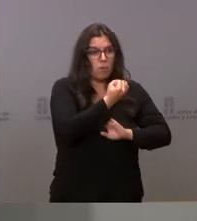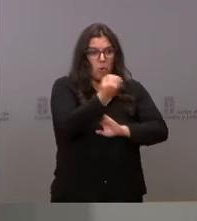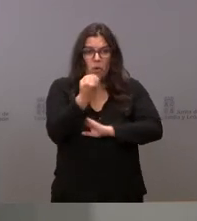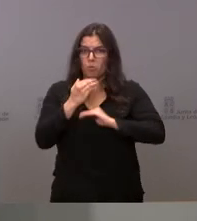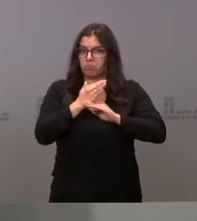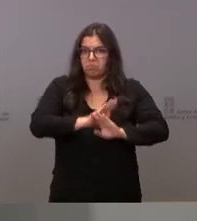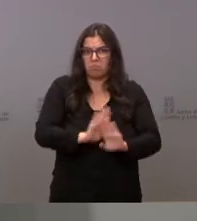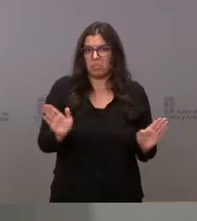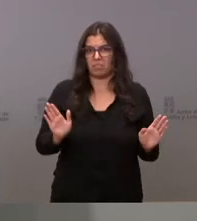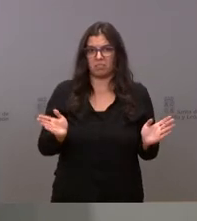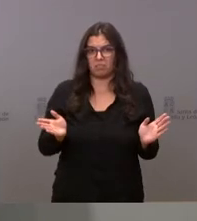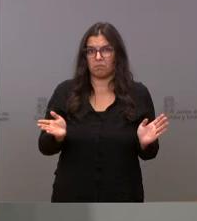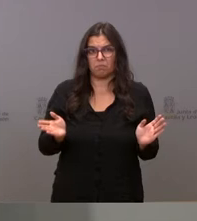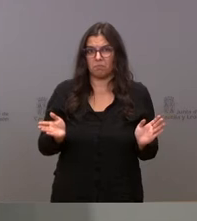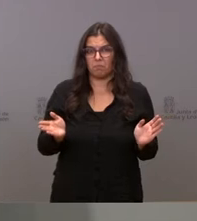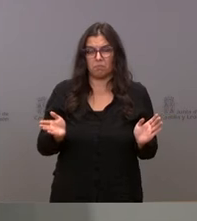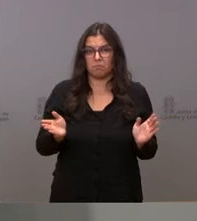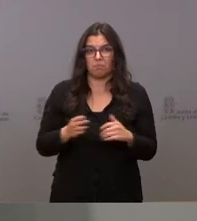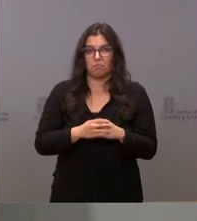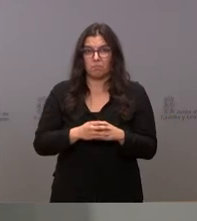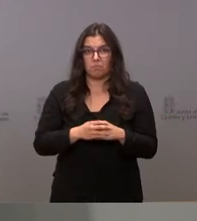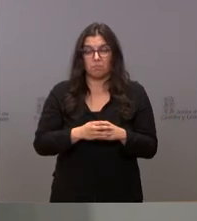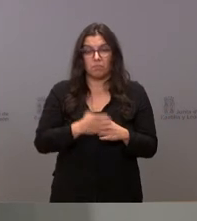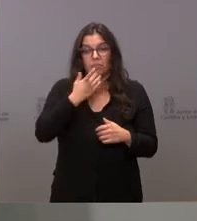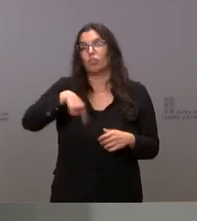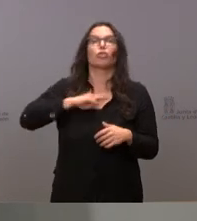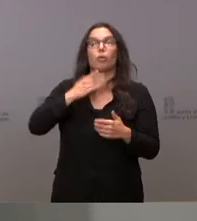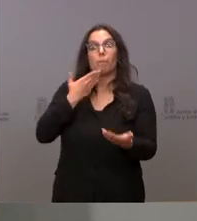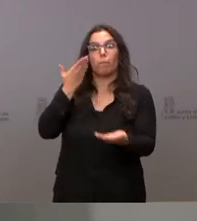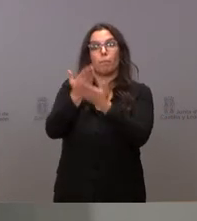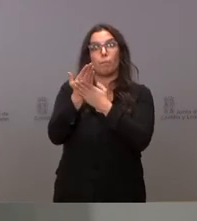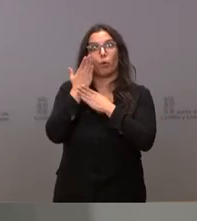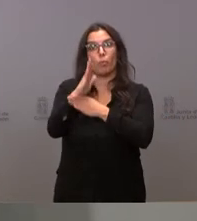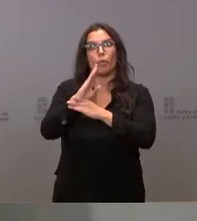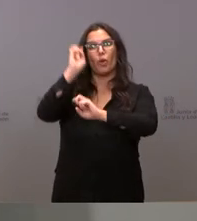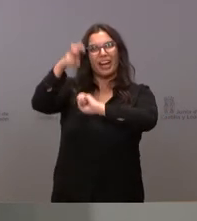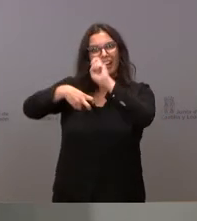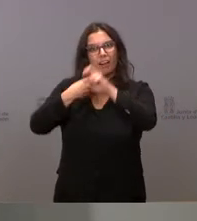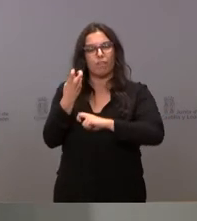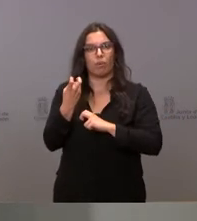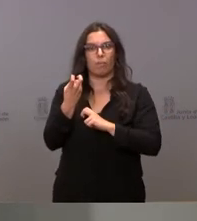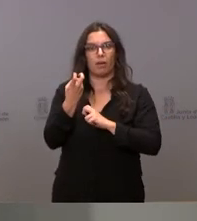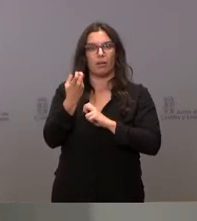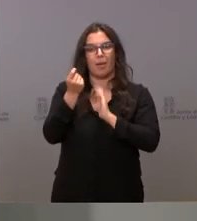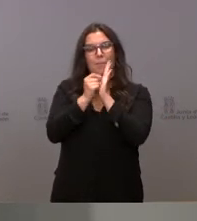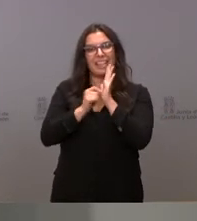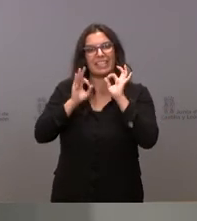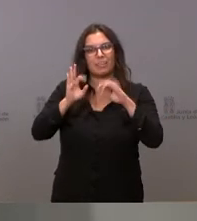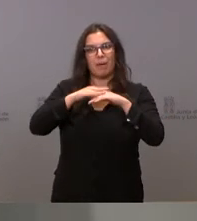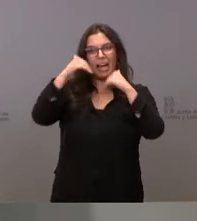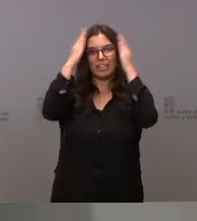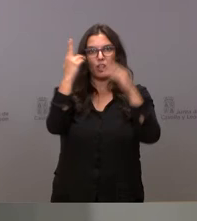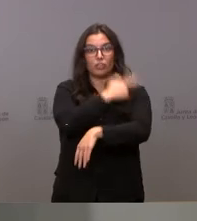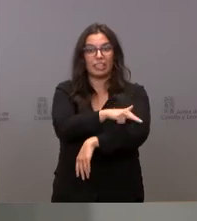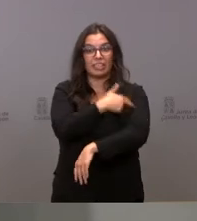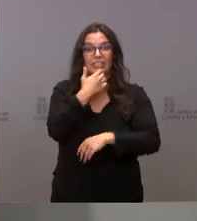Yo no necesito más apoyo que cuando proponemos una reforma, unas medidas en la atención sanitaria, tener a nuestro